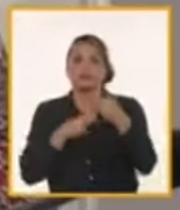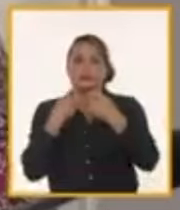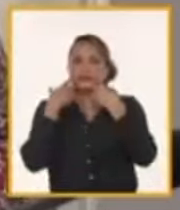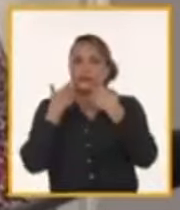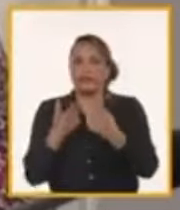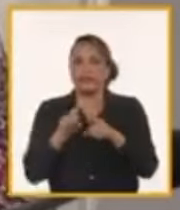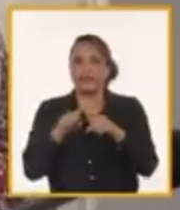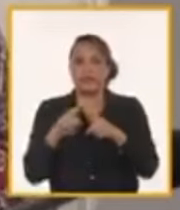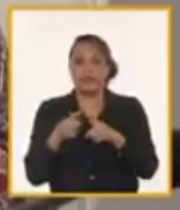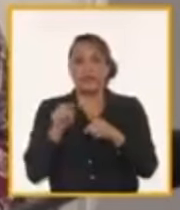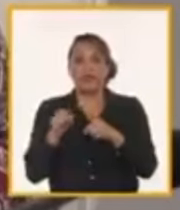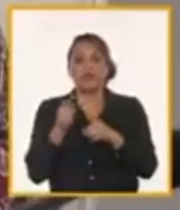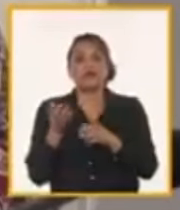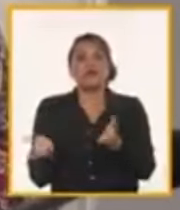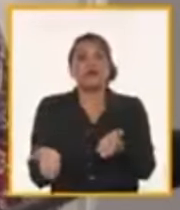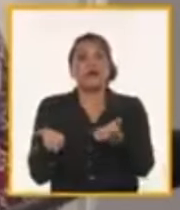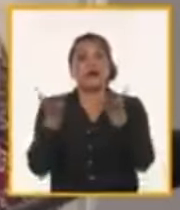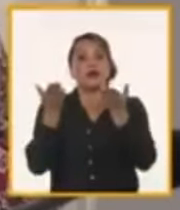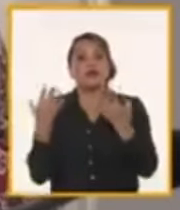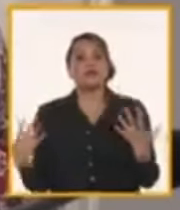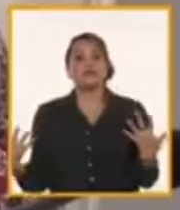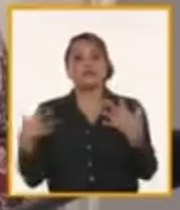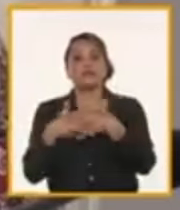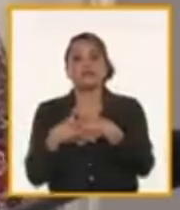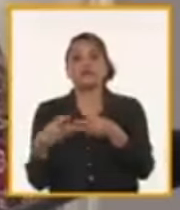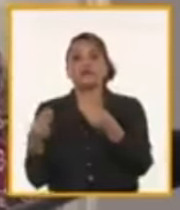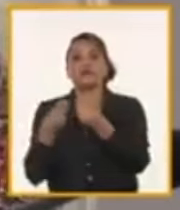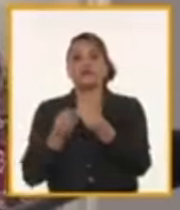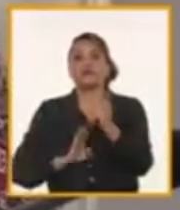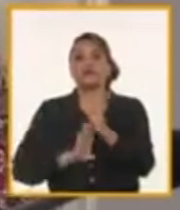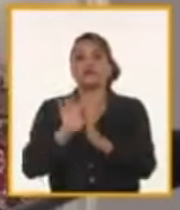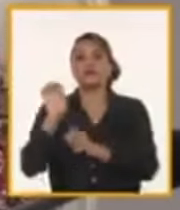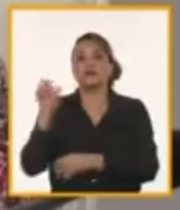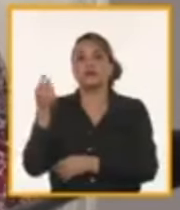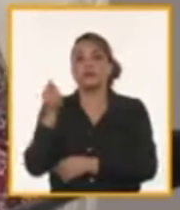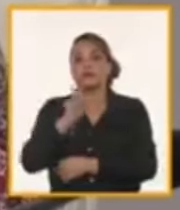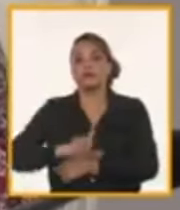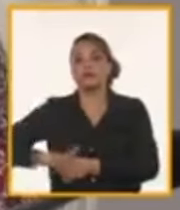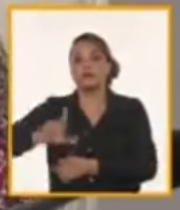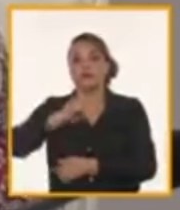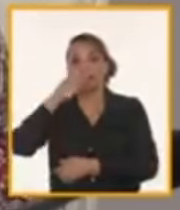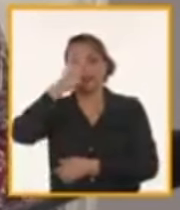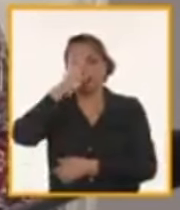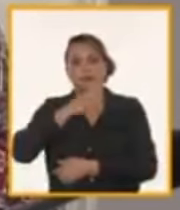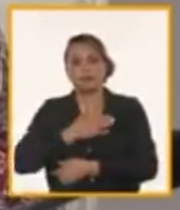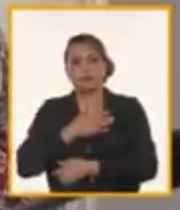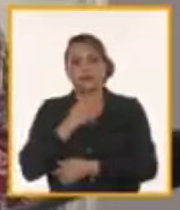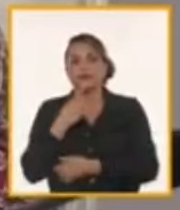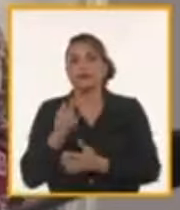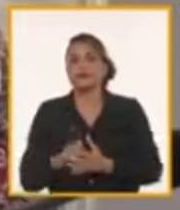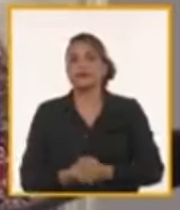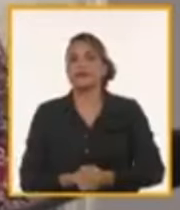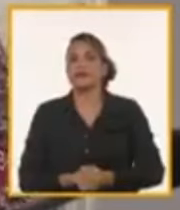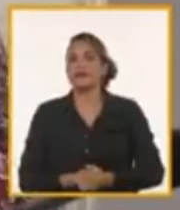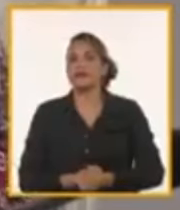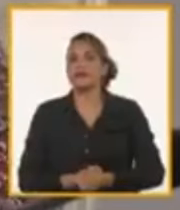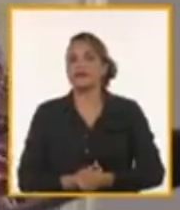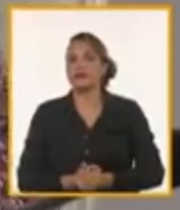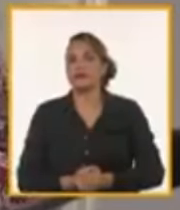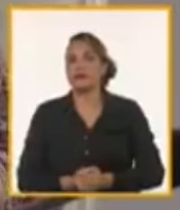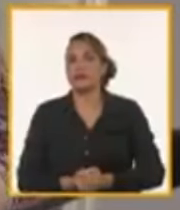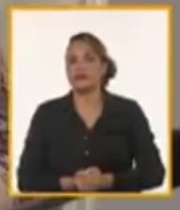y sobre todo una alta vinculación con el desarrollo económico y social del país pero sobre todo que están en